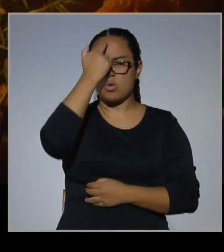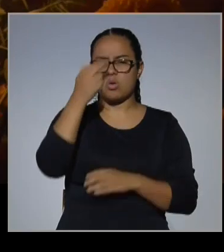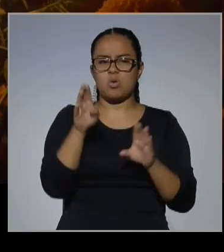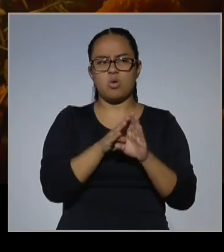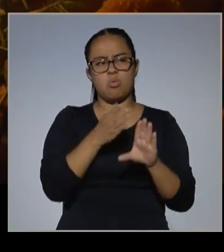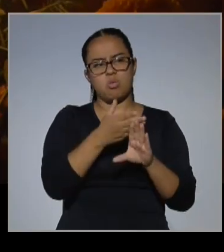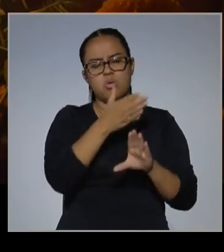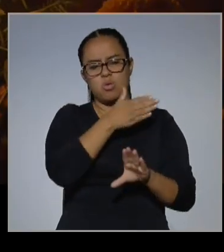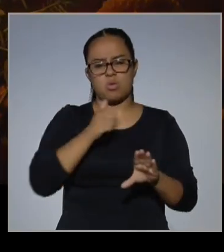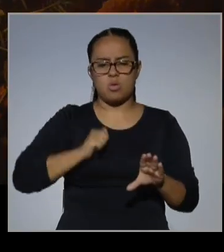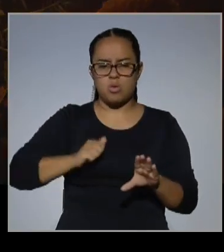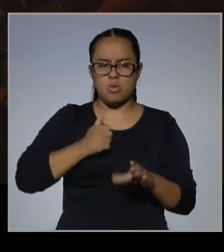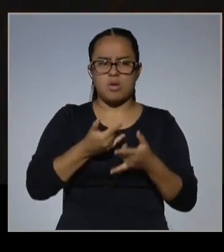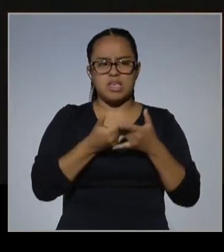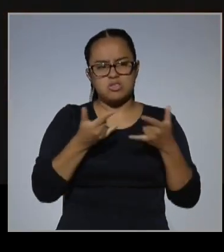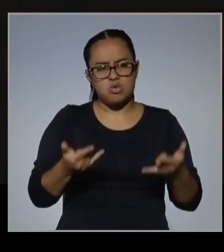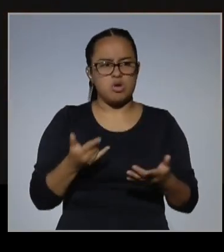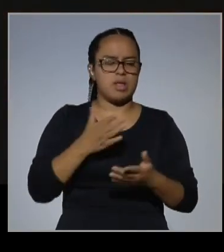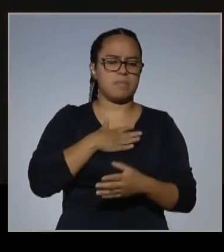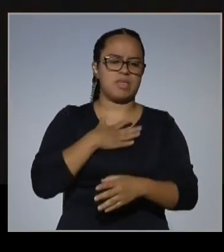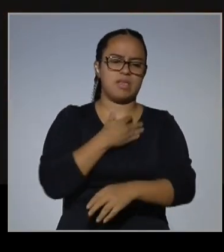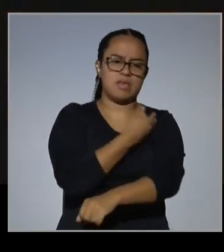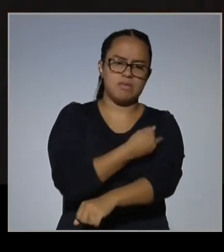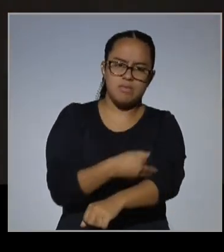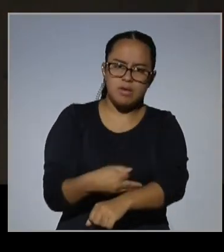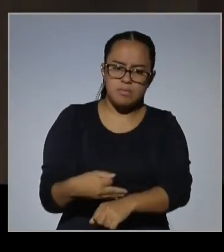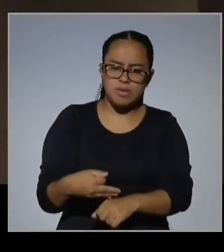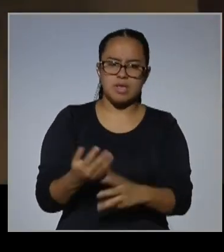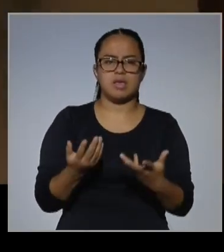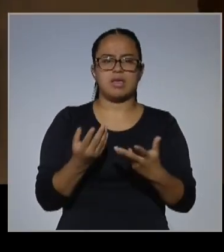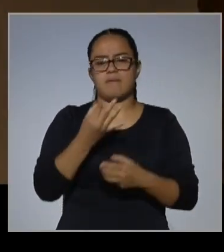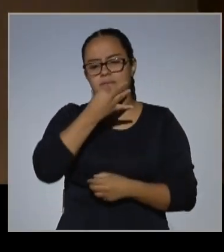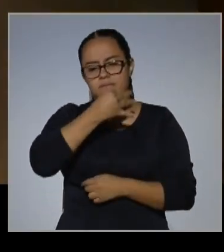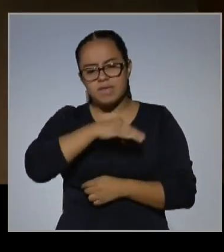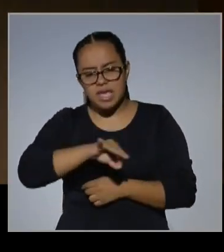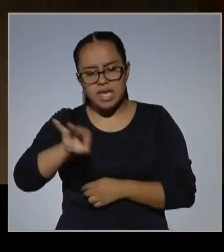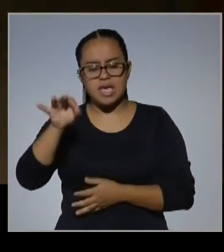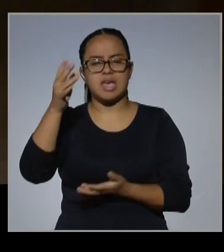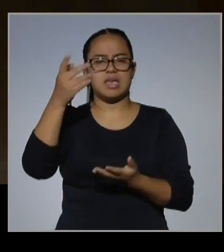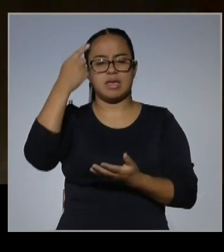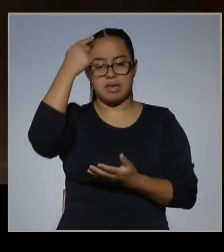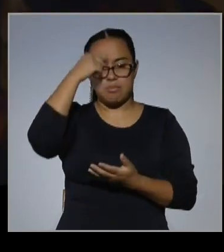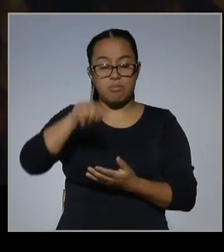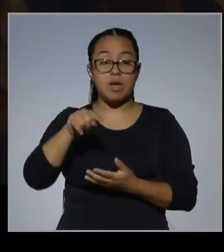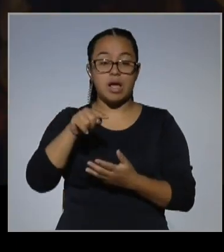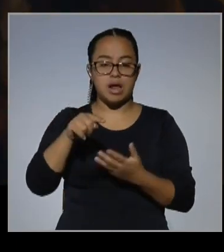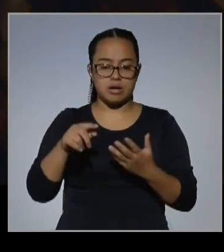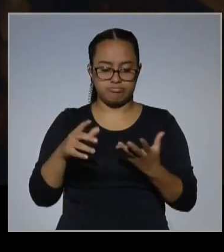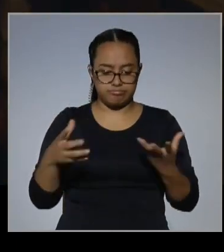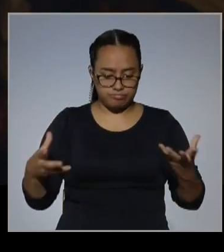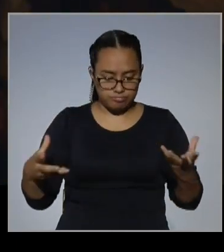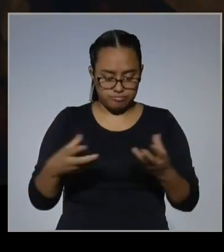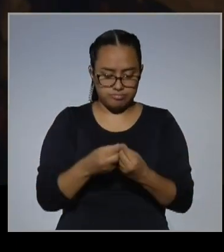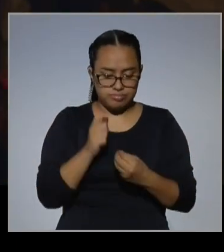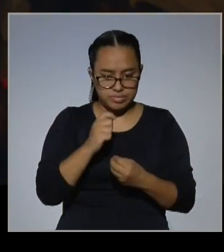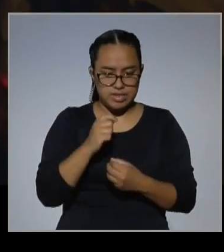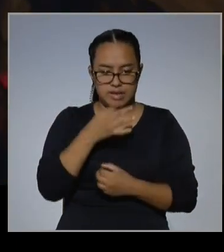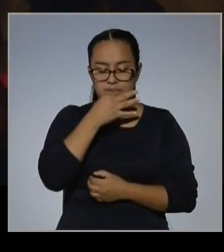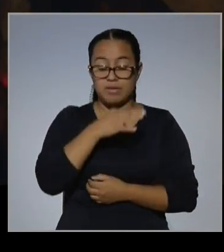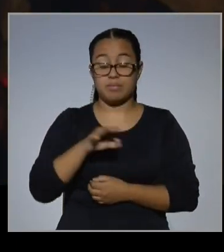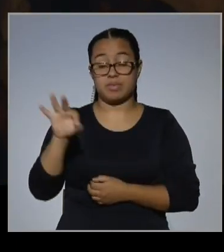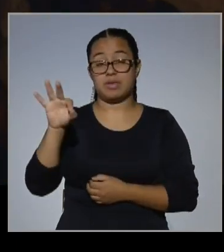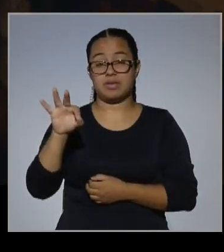ancestros muertos y familiares y hacer una fiesta para reunir familia. Sí.